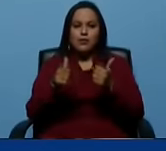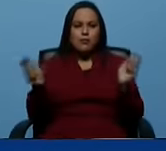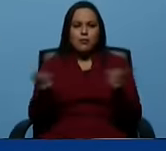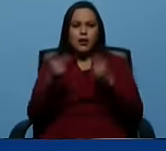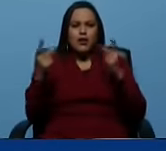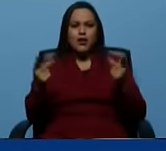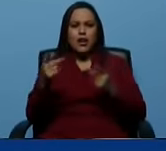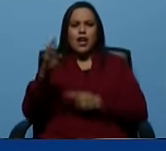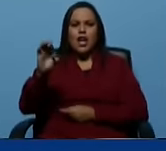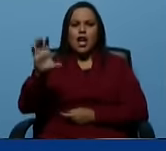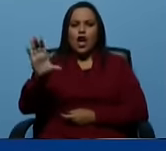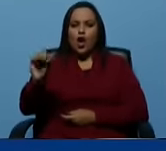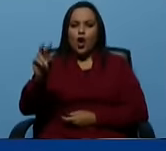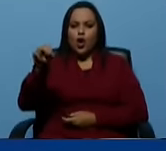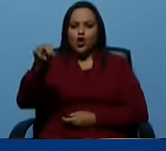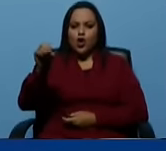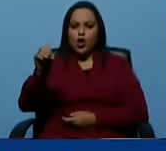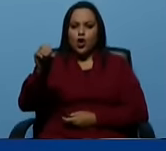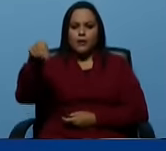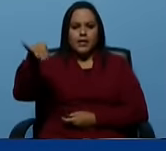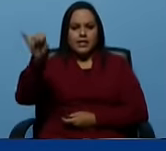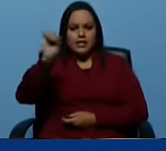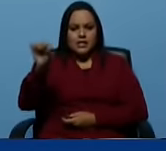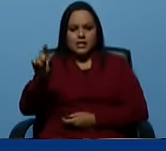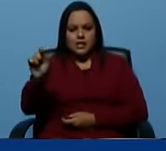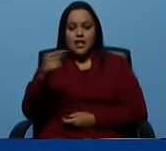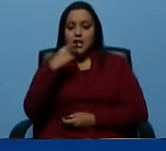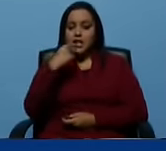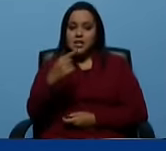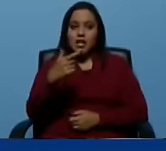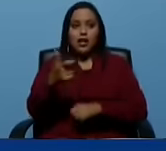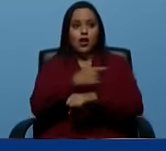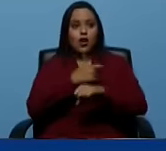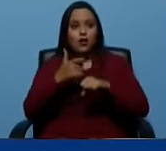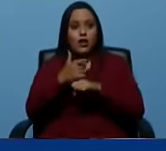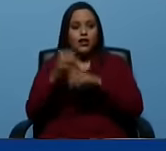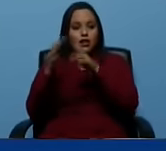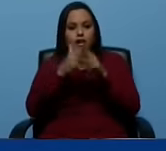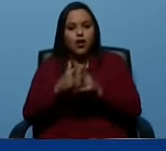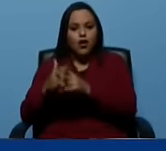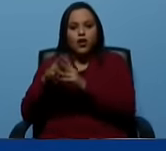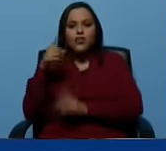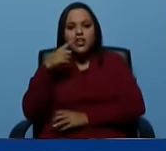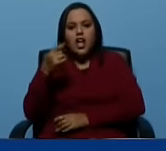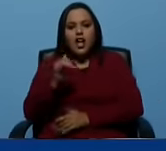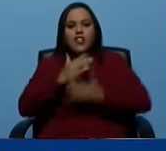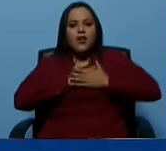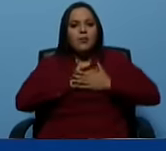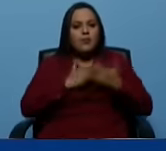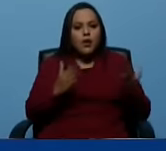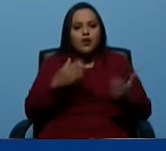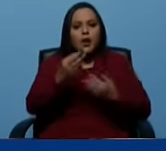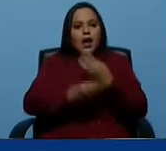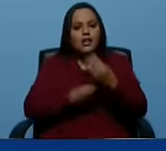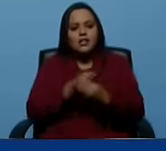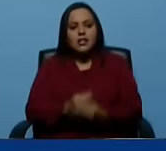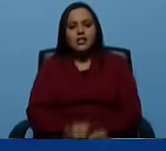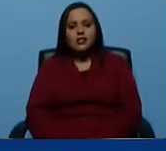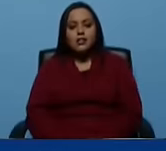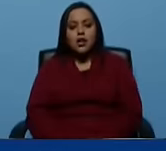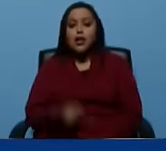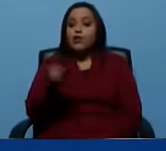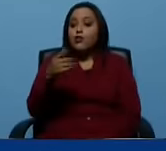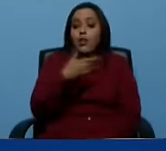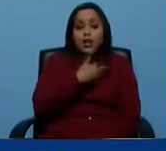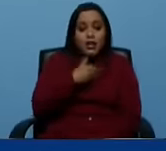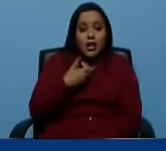que autoridades del gobierno de la administración Biden estarían dispuestos a ofrecerle lo que usted quiera